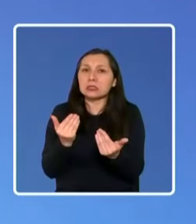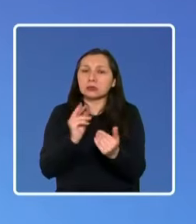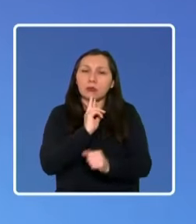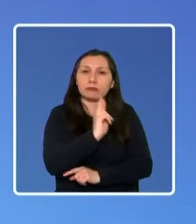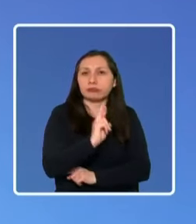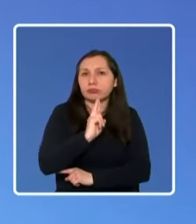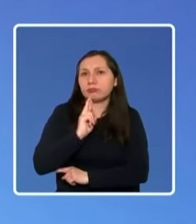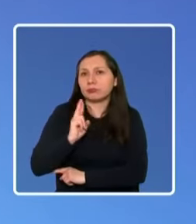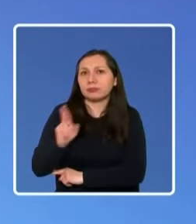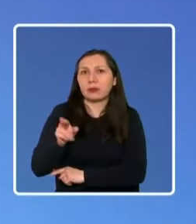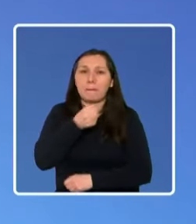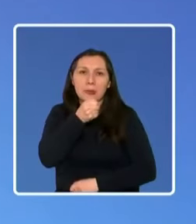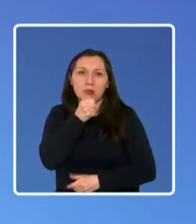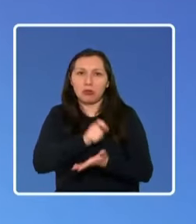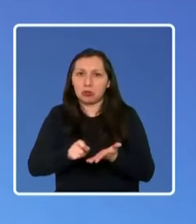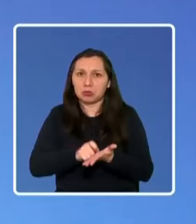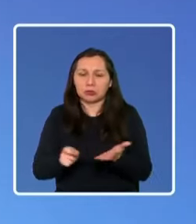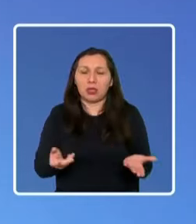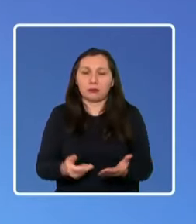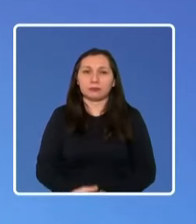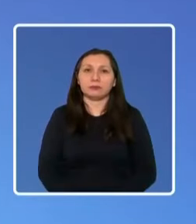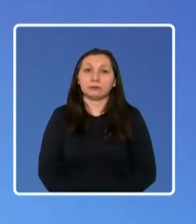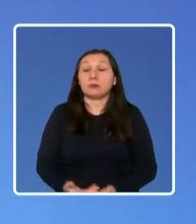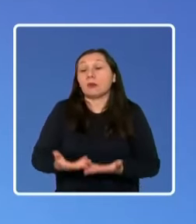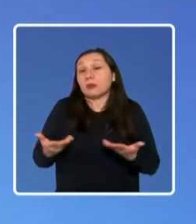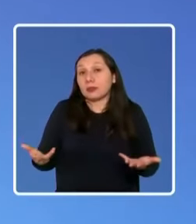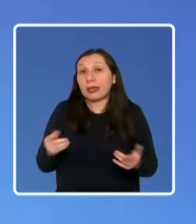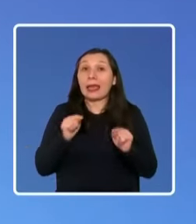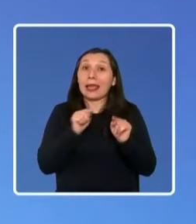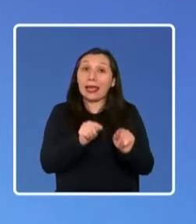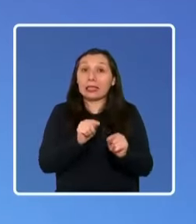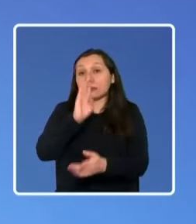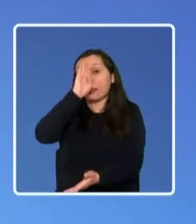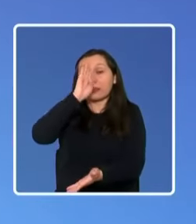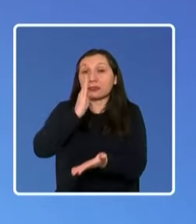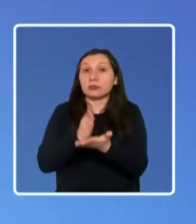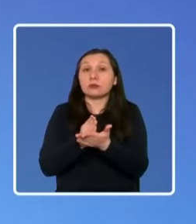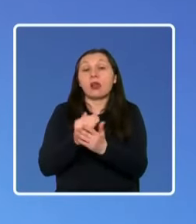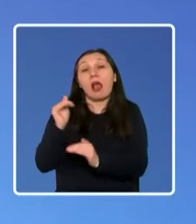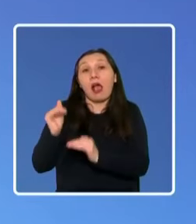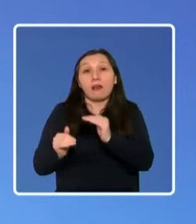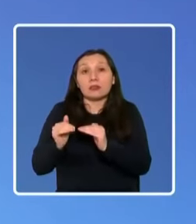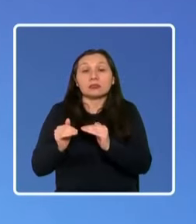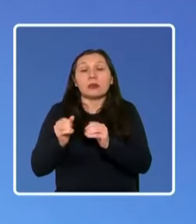necesario de los periodistas. Bueno, frente a esas decisiones pueden haber